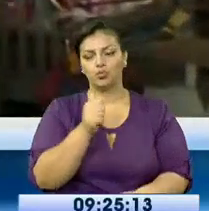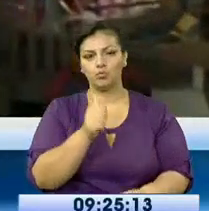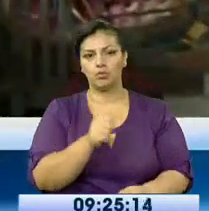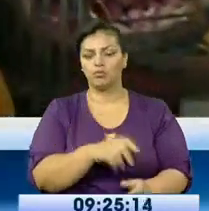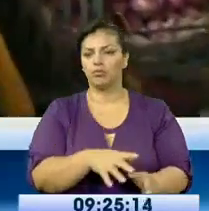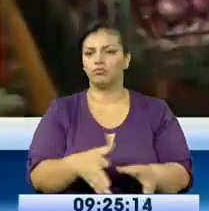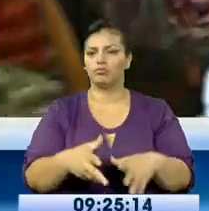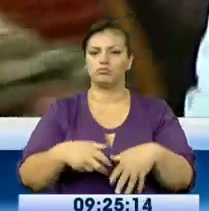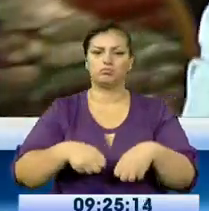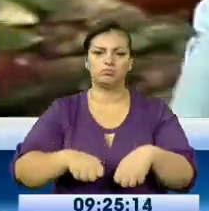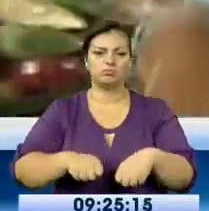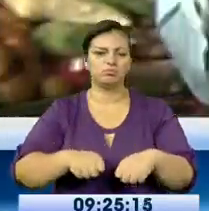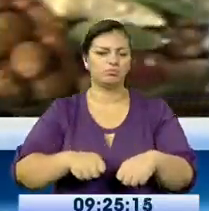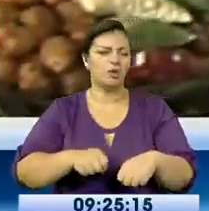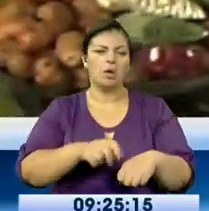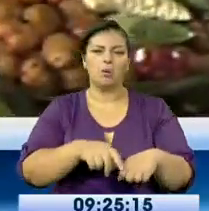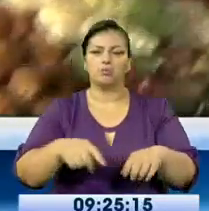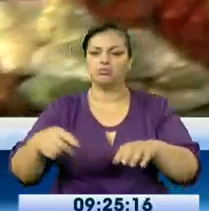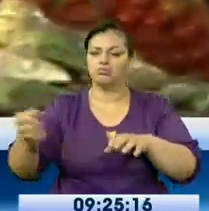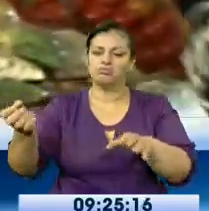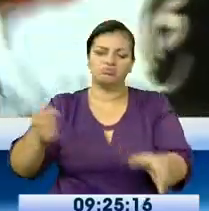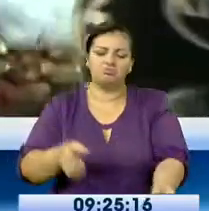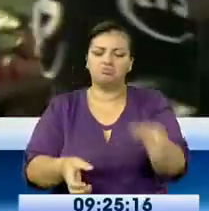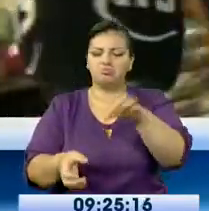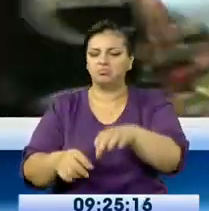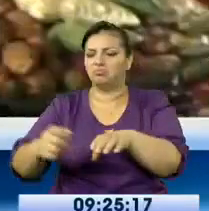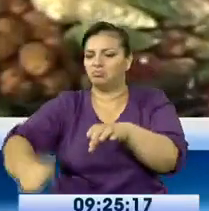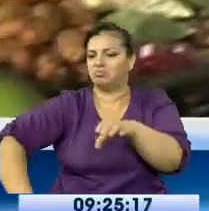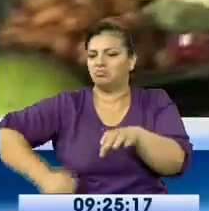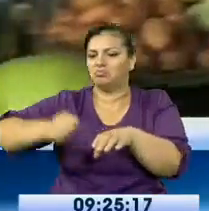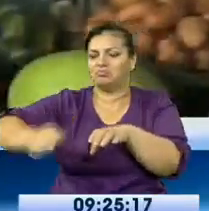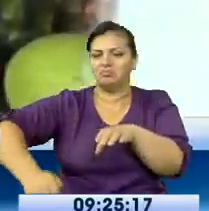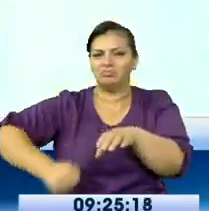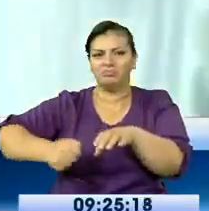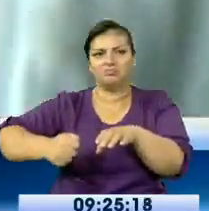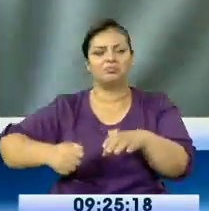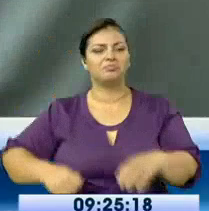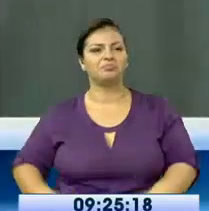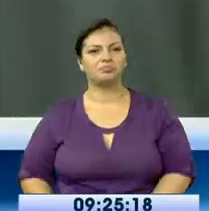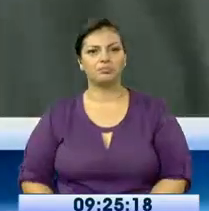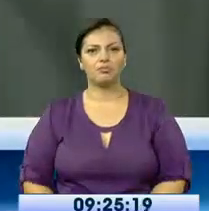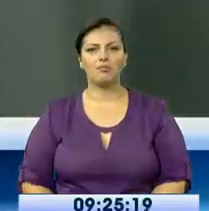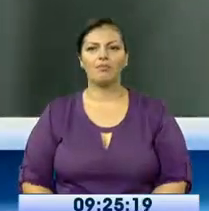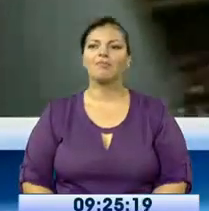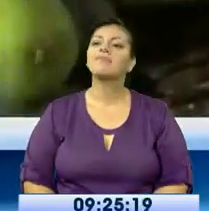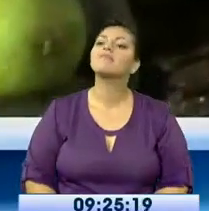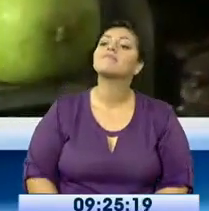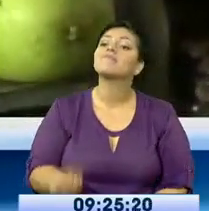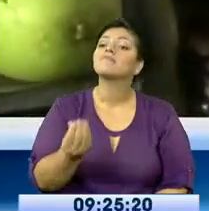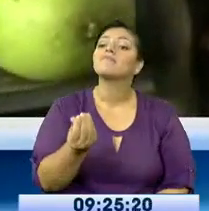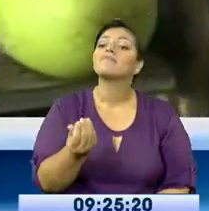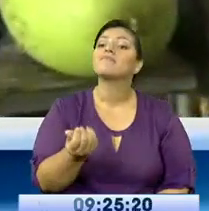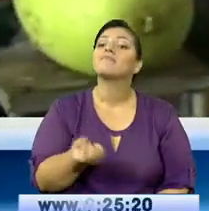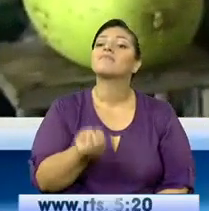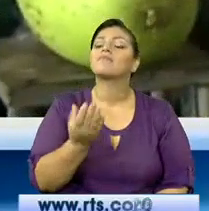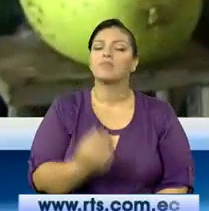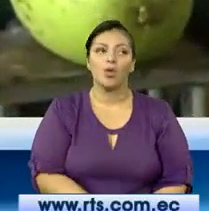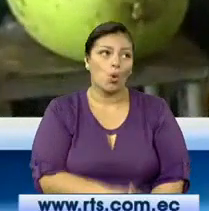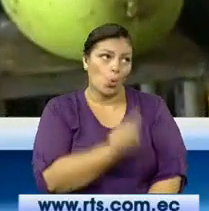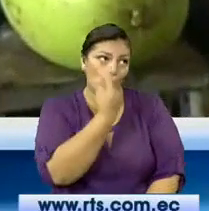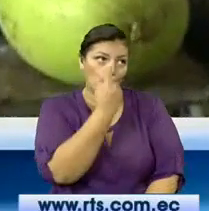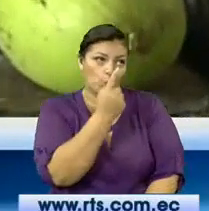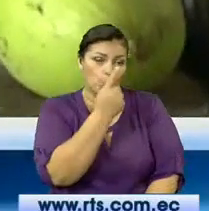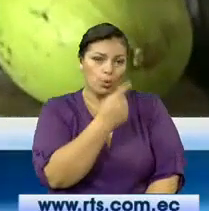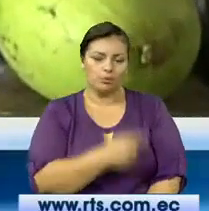mi amiga Cómo está usted que se me estaba medio escondiendo a cómo está cada fundita cada fundita $ 2 pero faltan todavía más